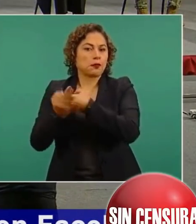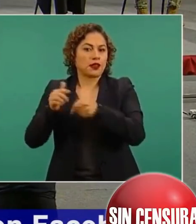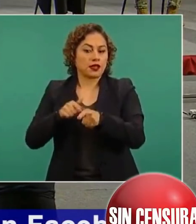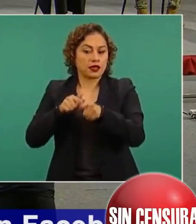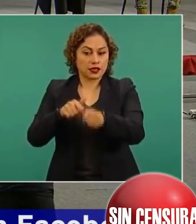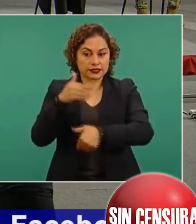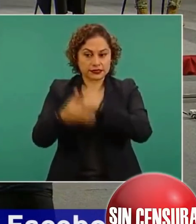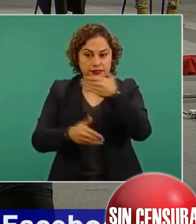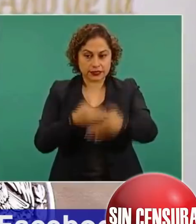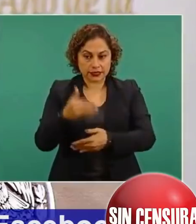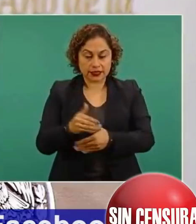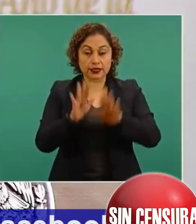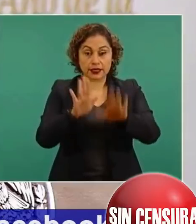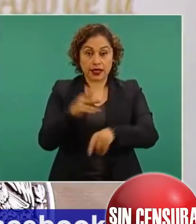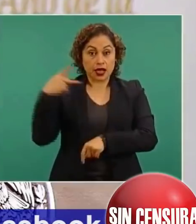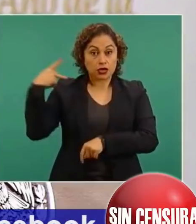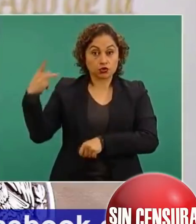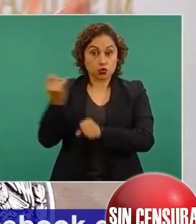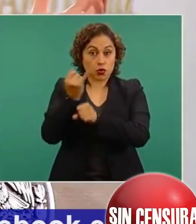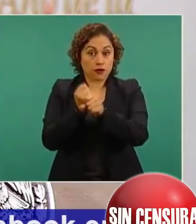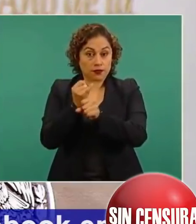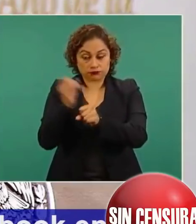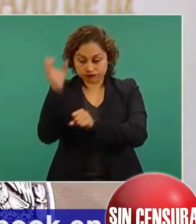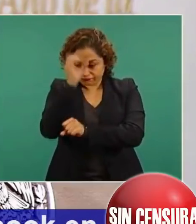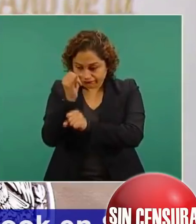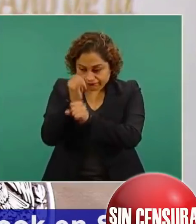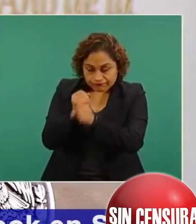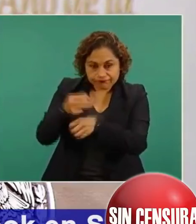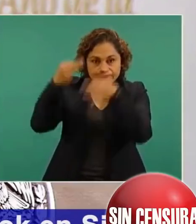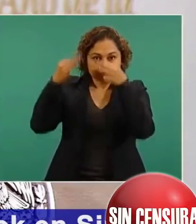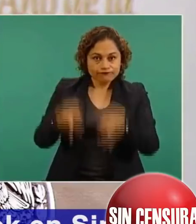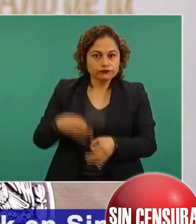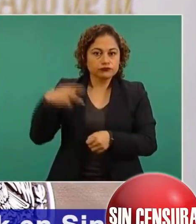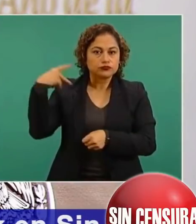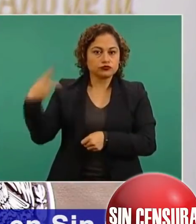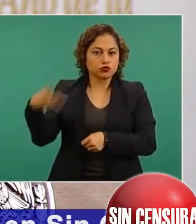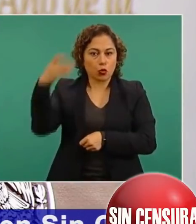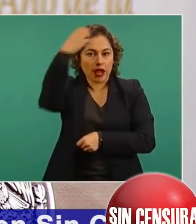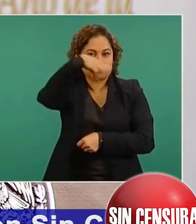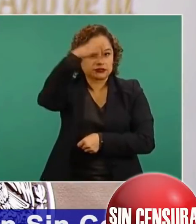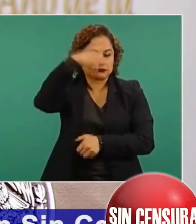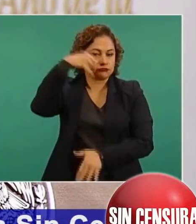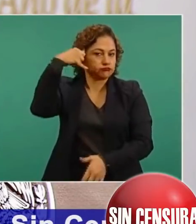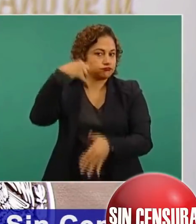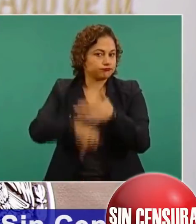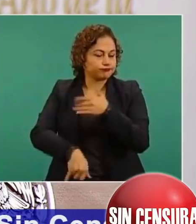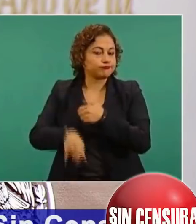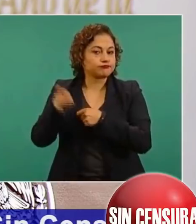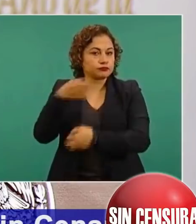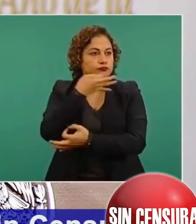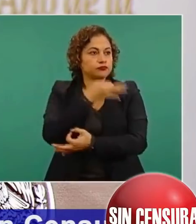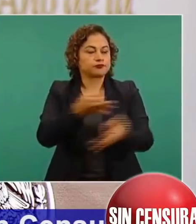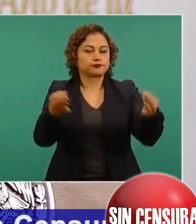luego, en esa evidencia científica y en décadas de conocimiento sobre la inmunología. En